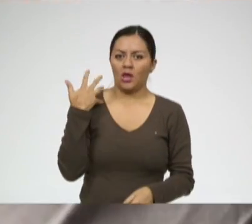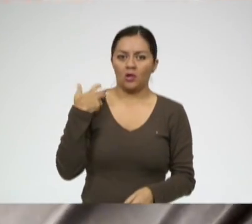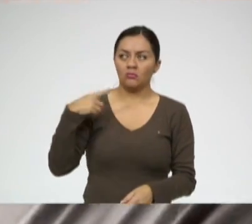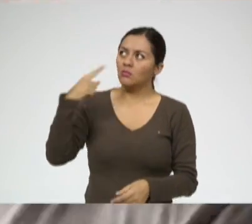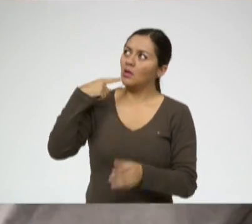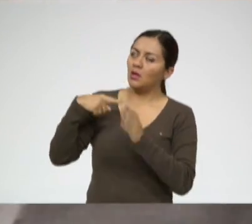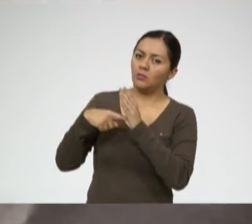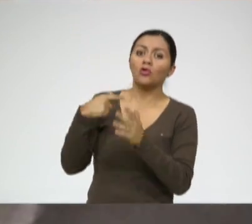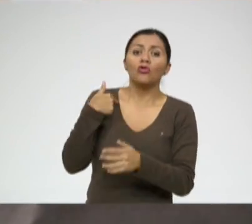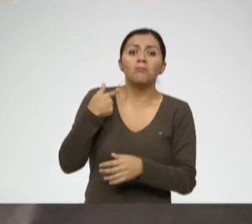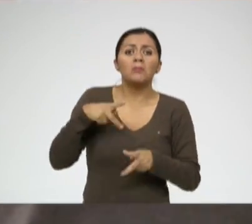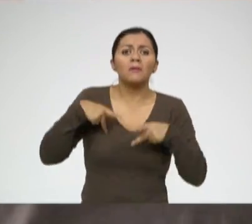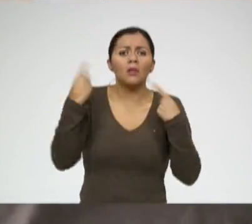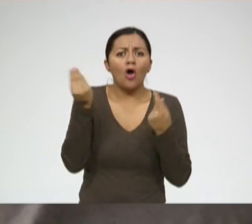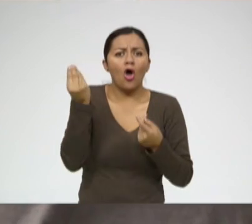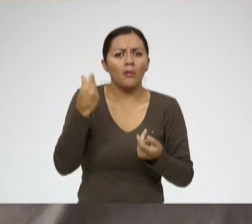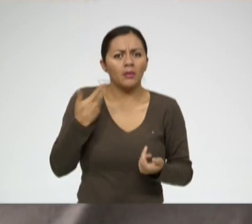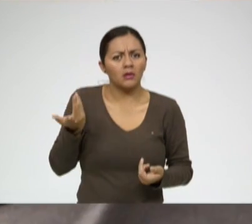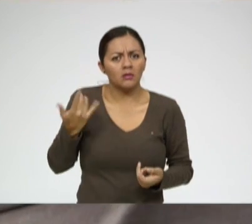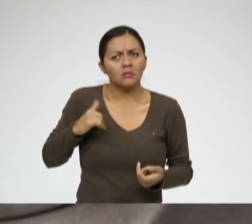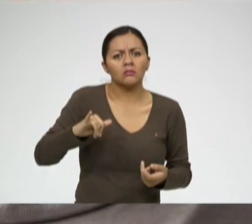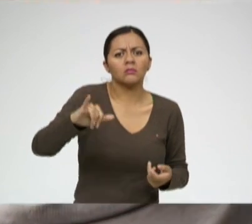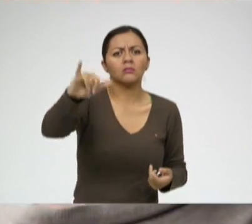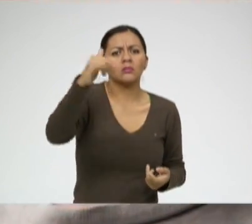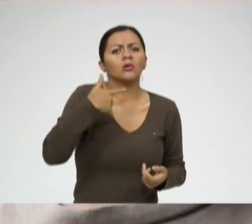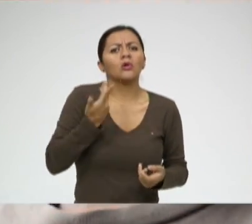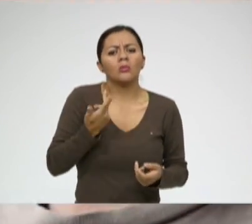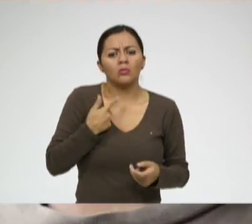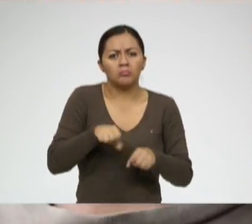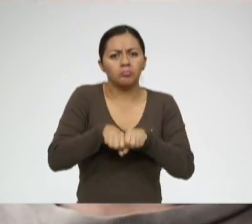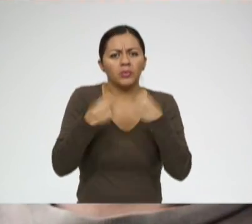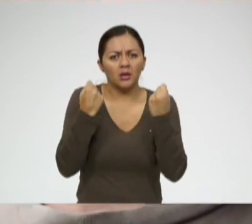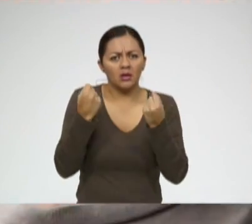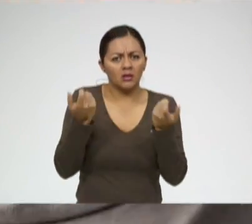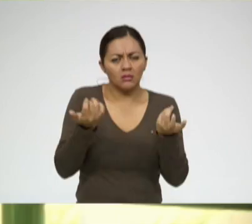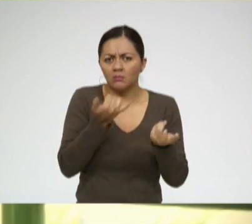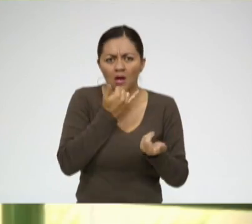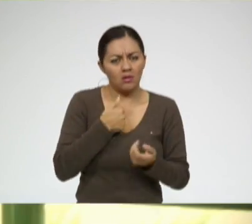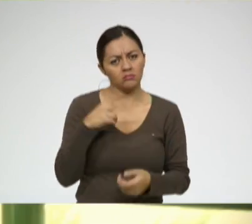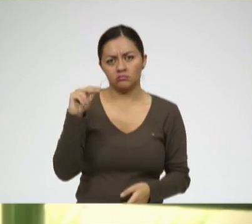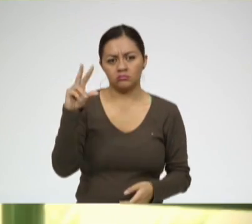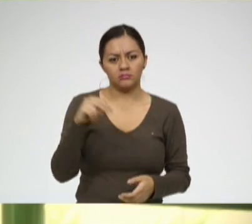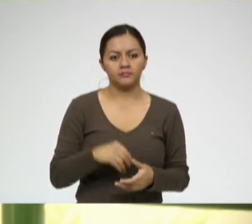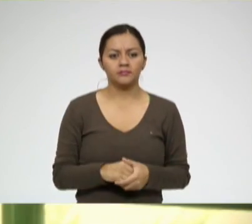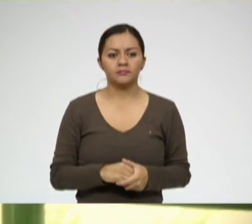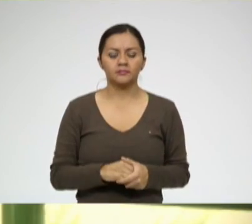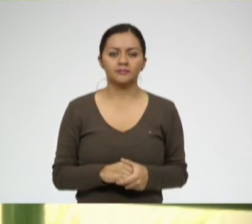Tengo la vida por delante. No tengo por qué desperdiciarla en cosas malas.